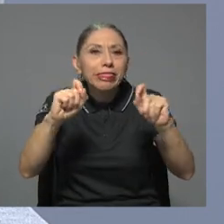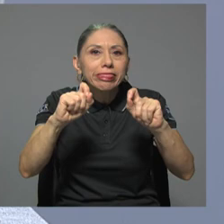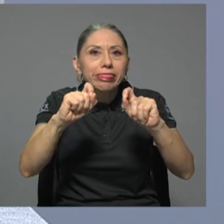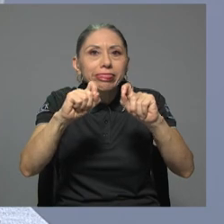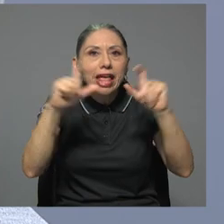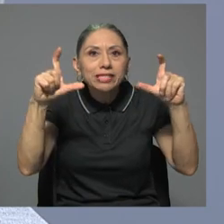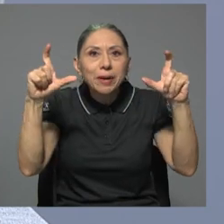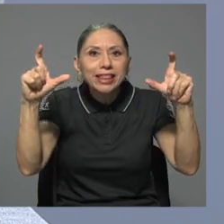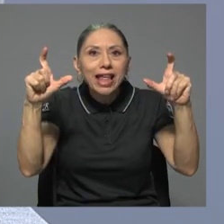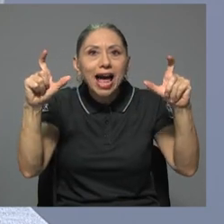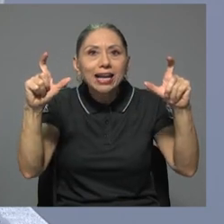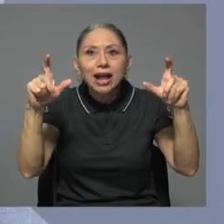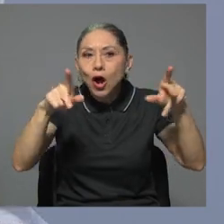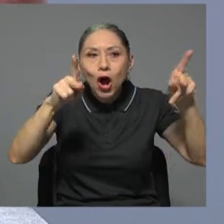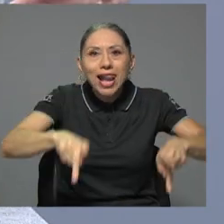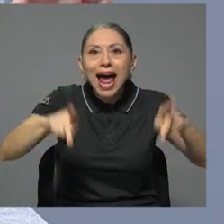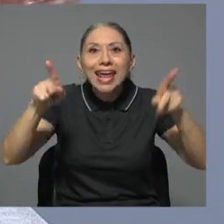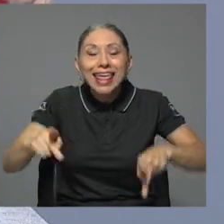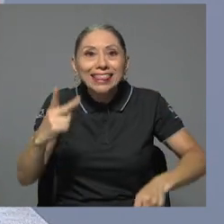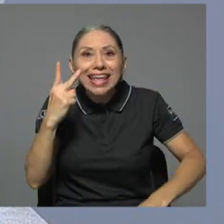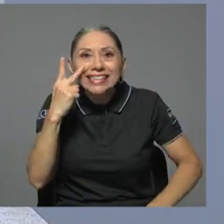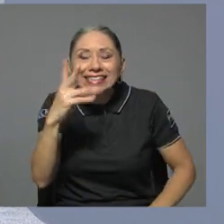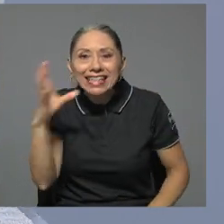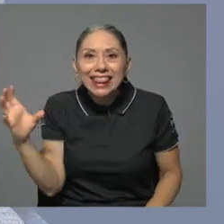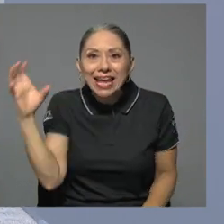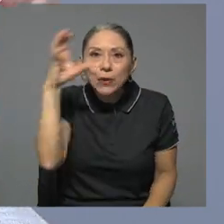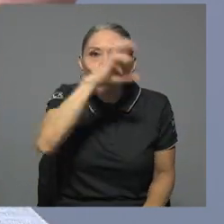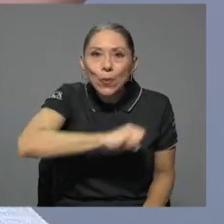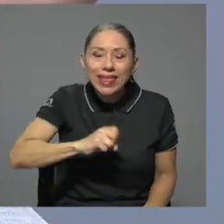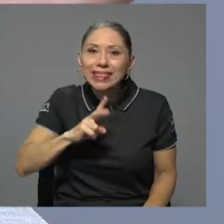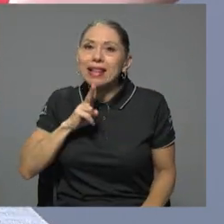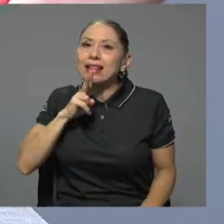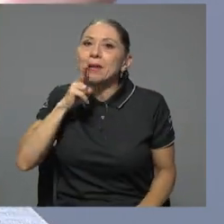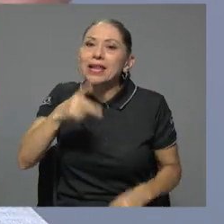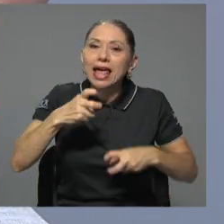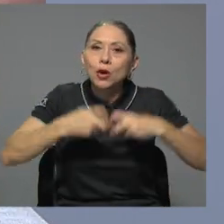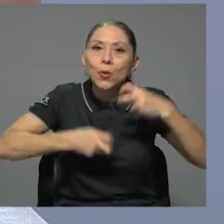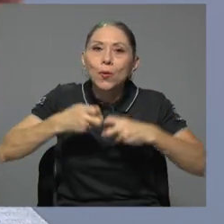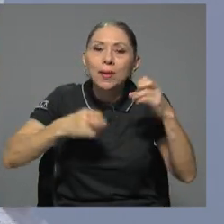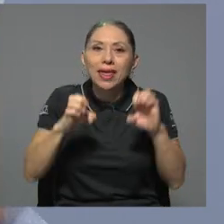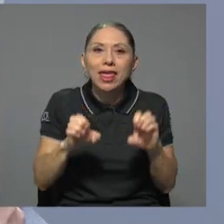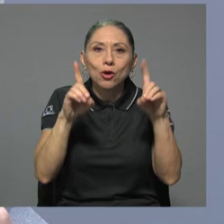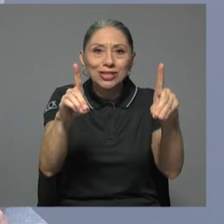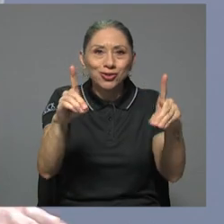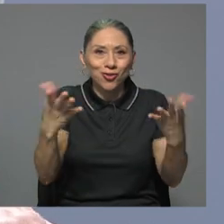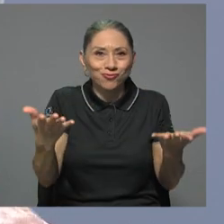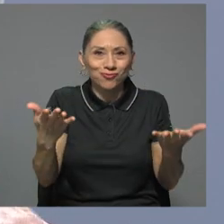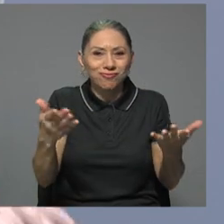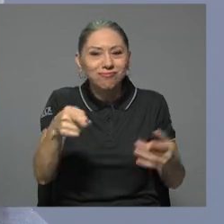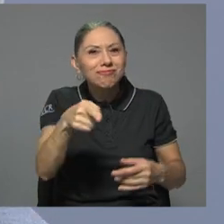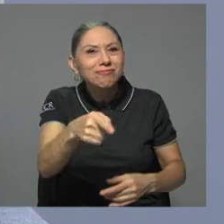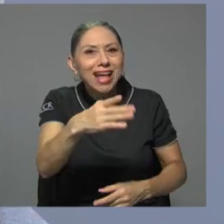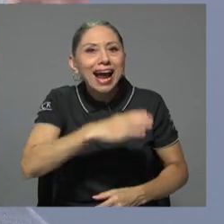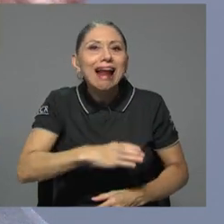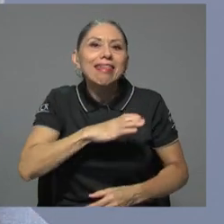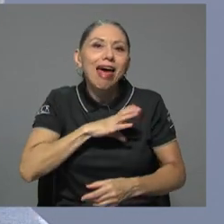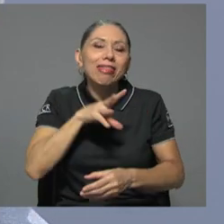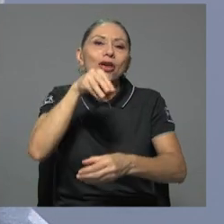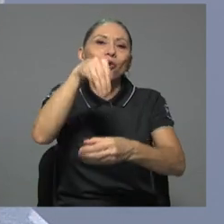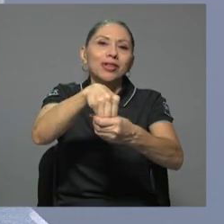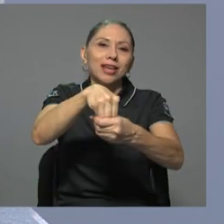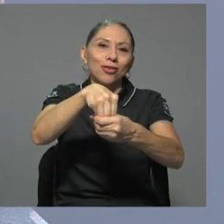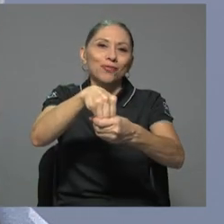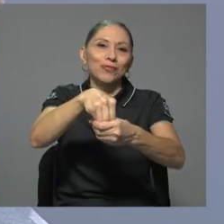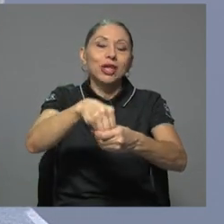abrir los ojos de la gente del verdadero problema de la educación que es la calidad y contenido también cuando nosotros